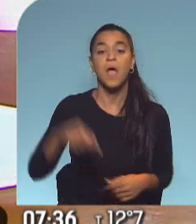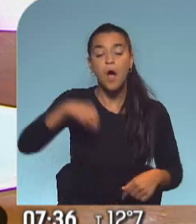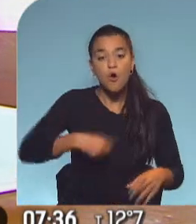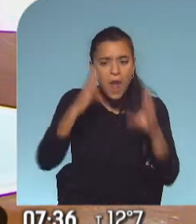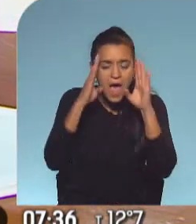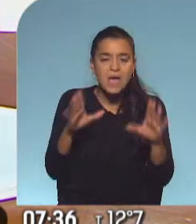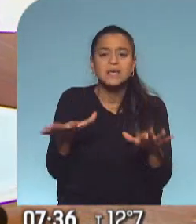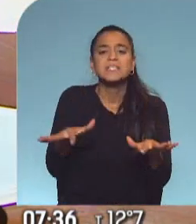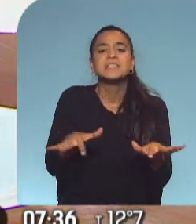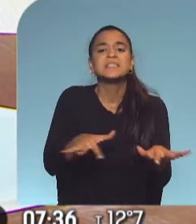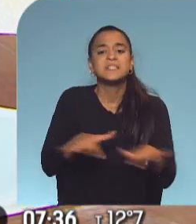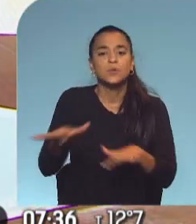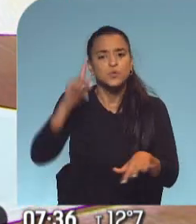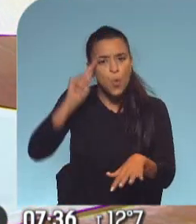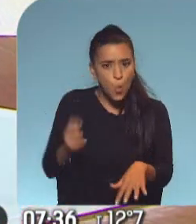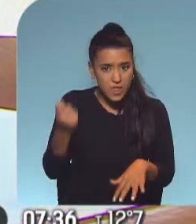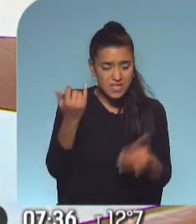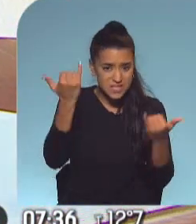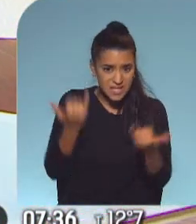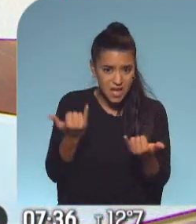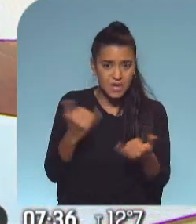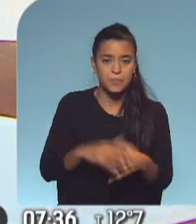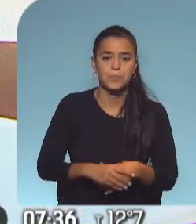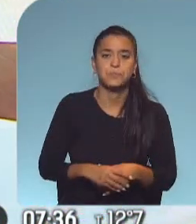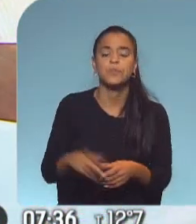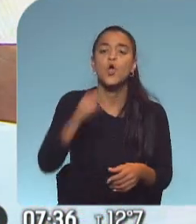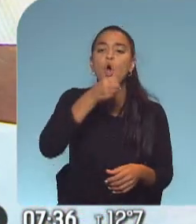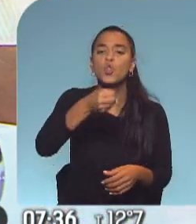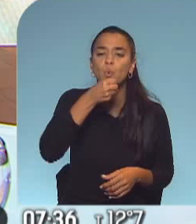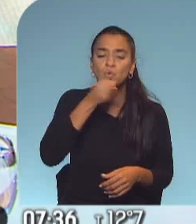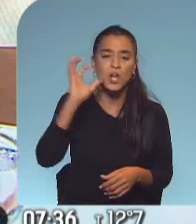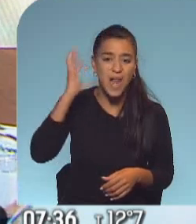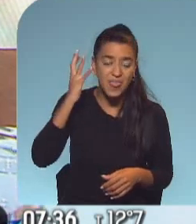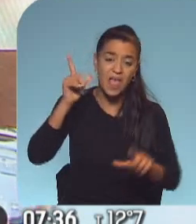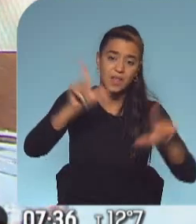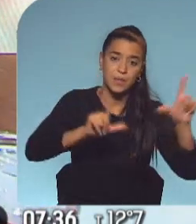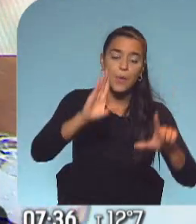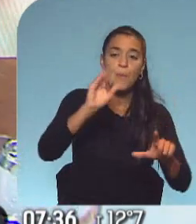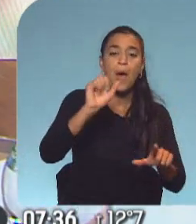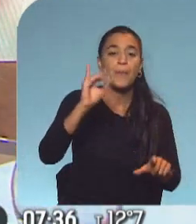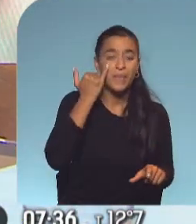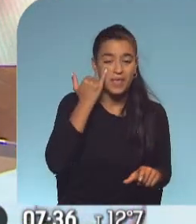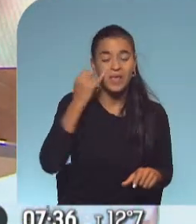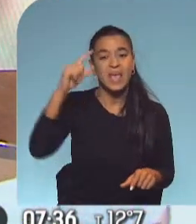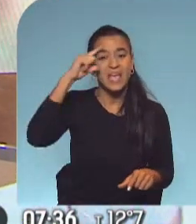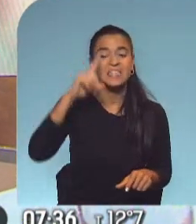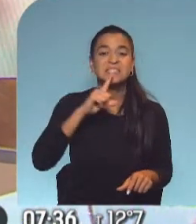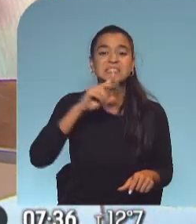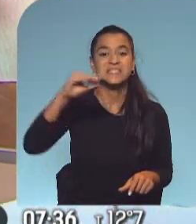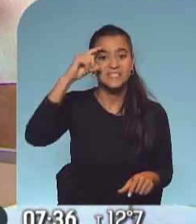Acordarnos de una situación judicial que está viviendo el conductor radial y televisivo Babi Etchecopar, porque